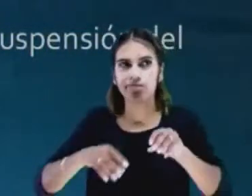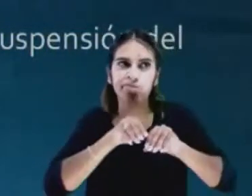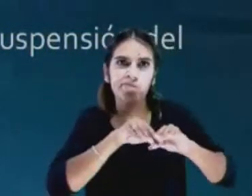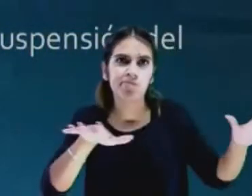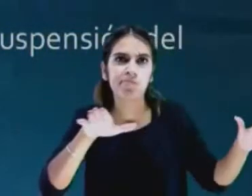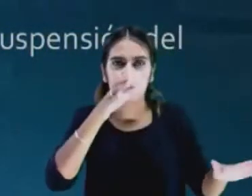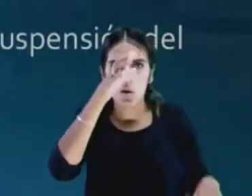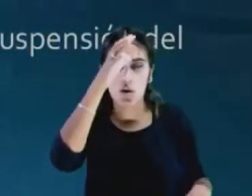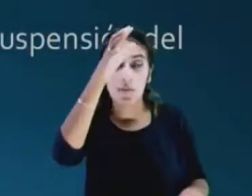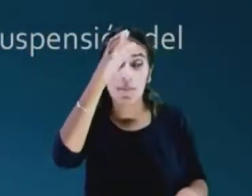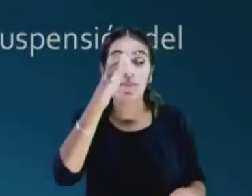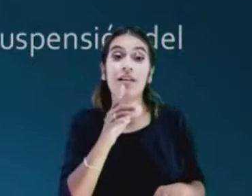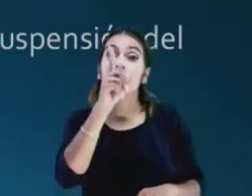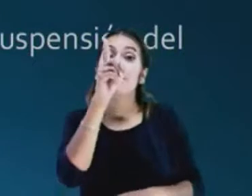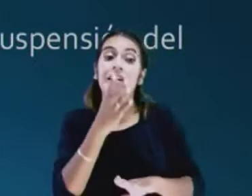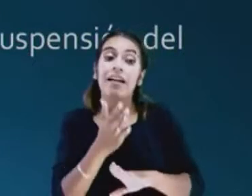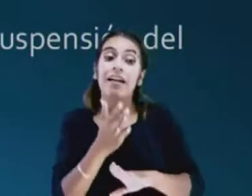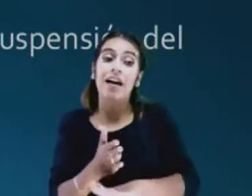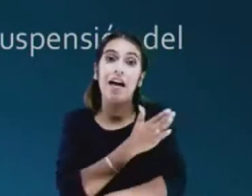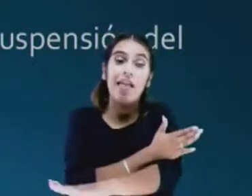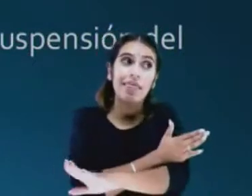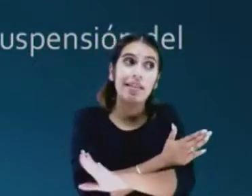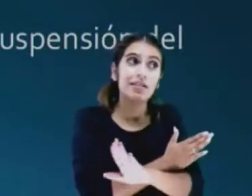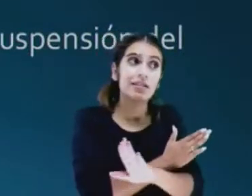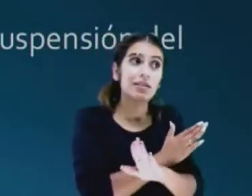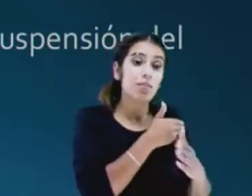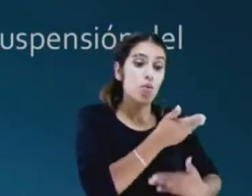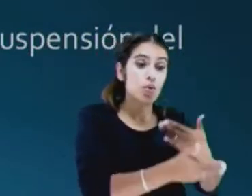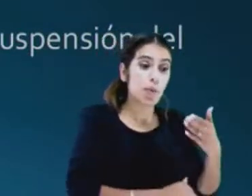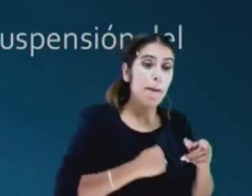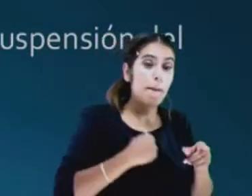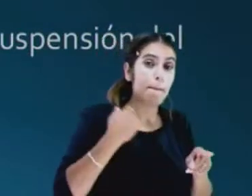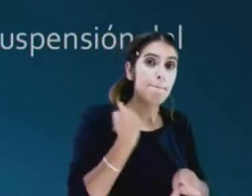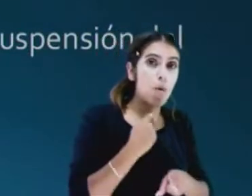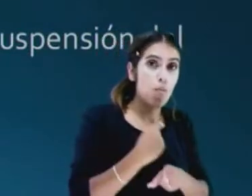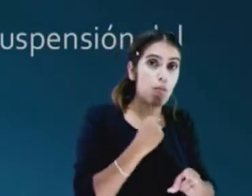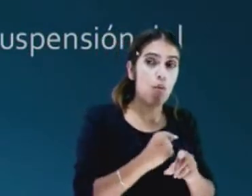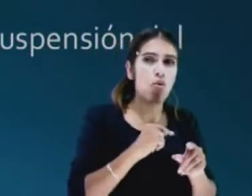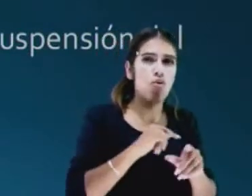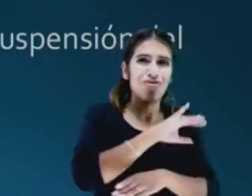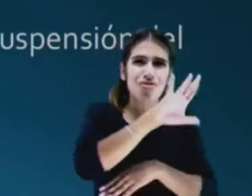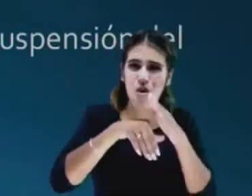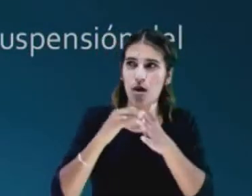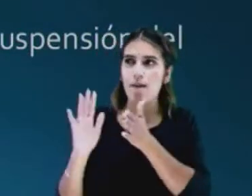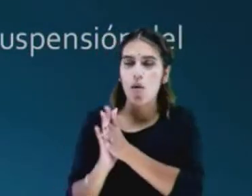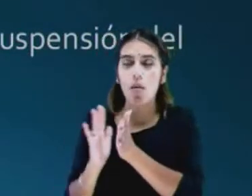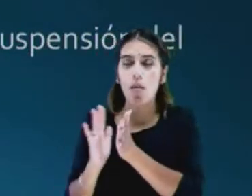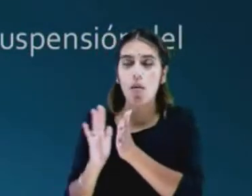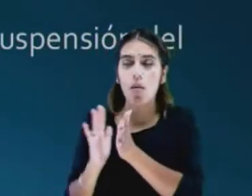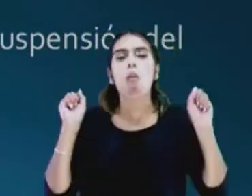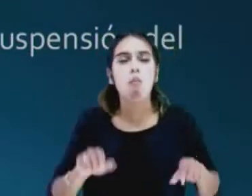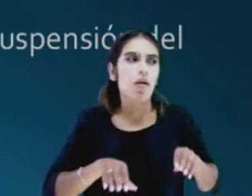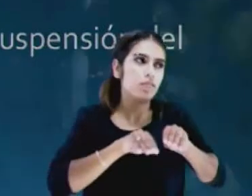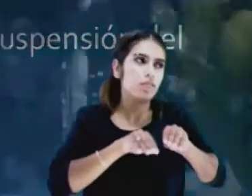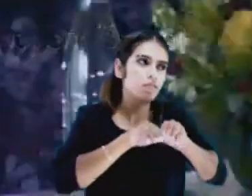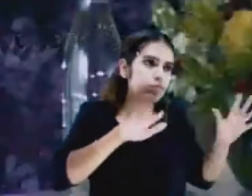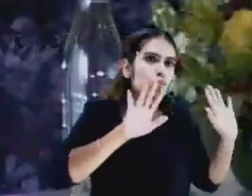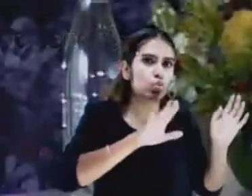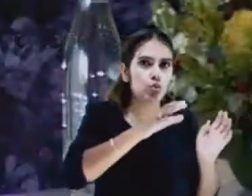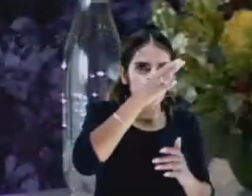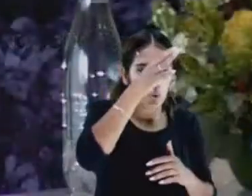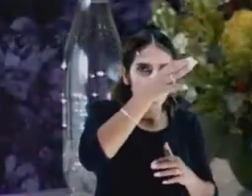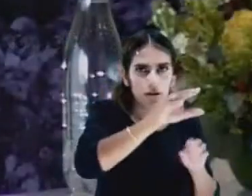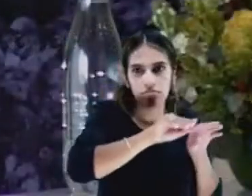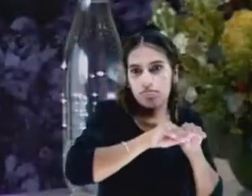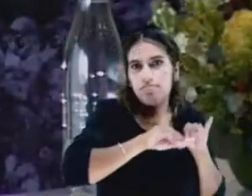anterior y se cuente con toda la información que es lo que nos ha pasado a veces en las funciones de la sala que no contamos con la